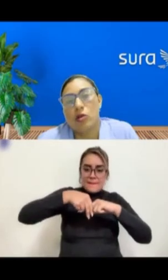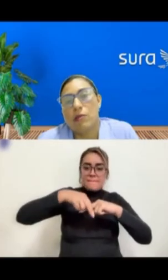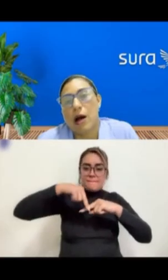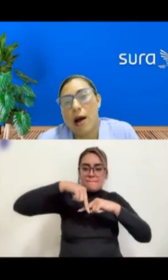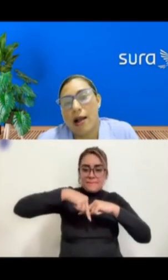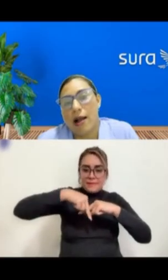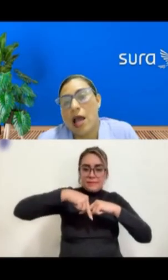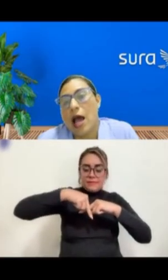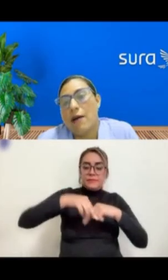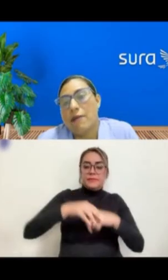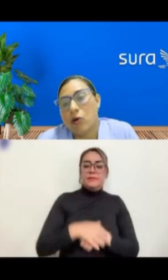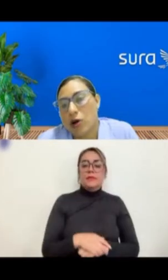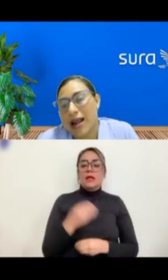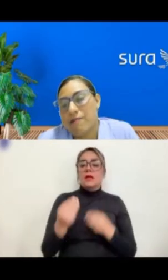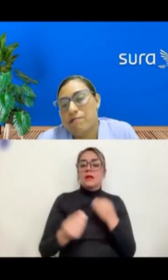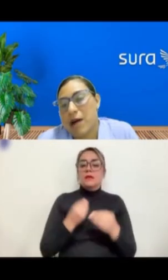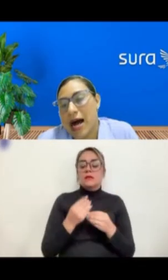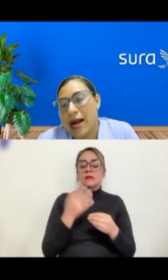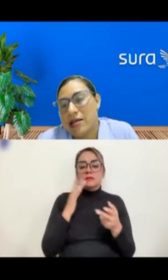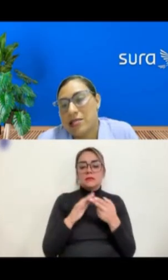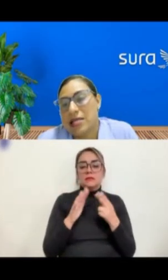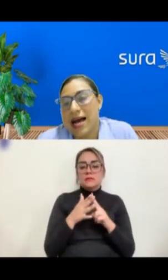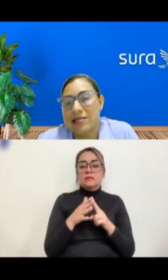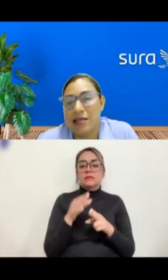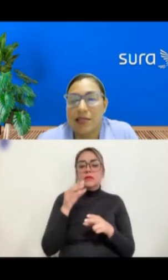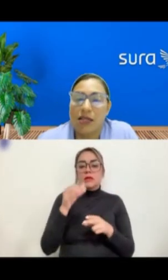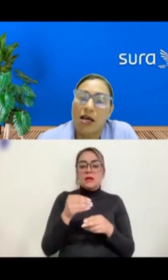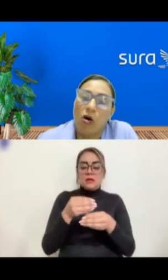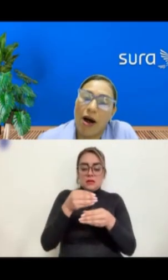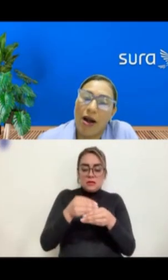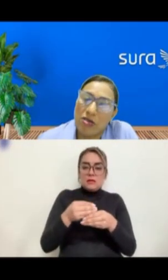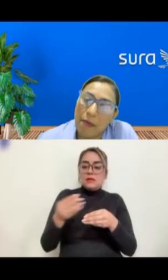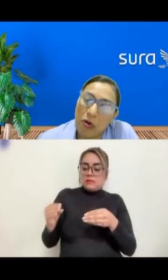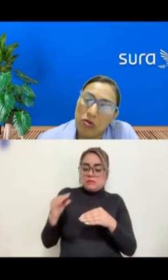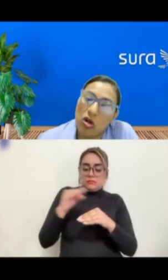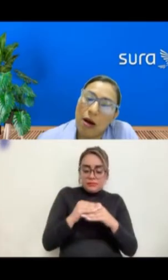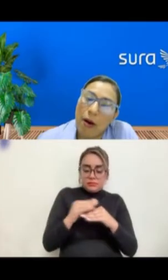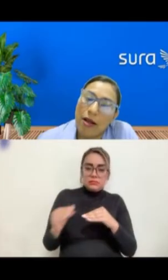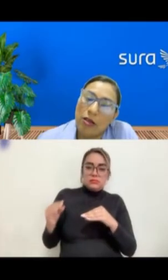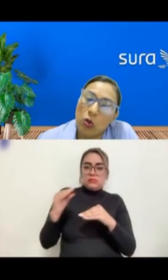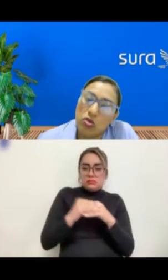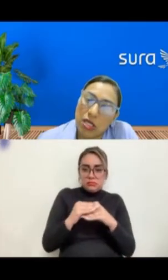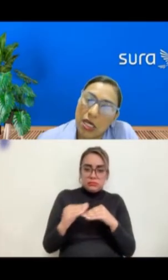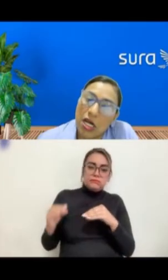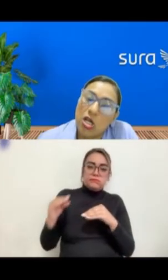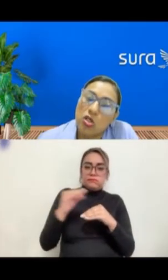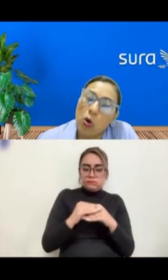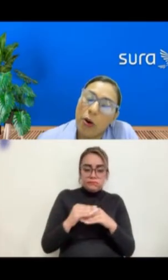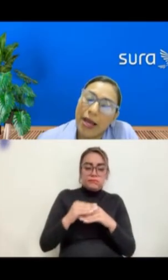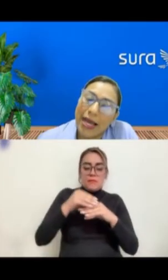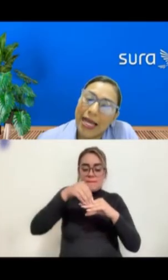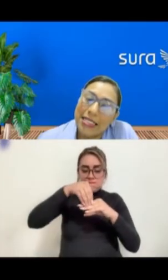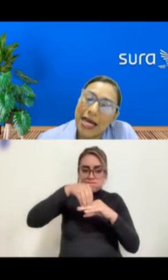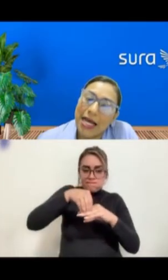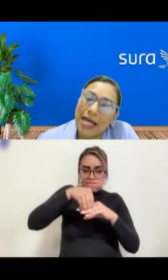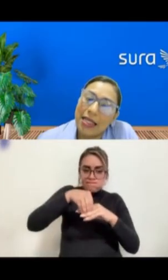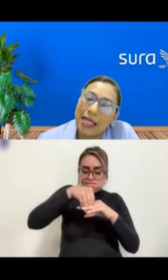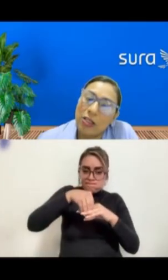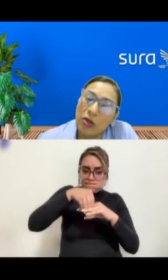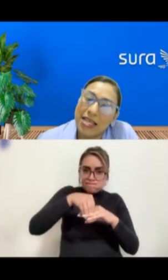empaquetamiento, ¿verdad? Entonces vamos a colocar varias gasas o varios apósitos, lo vamos a introducir